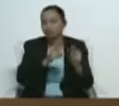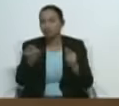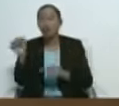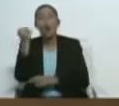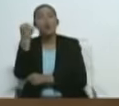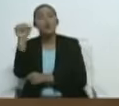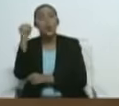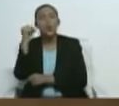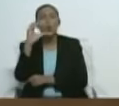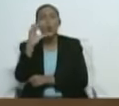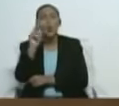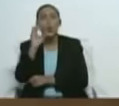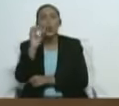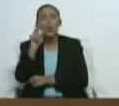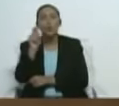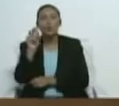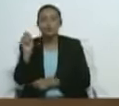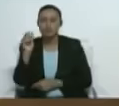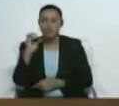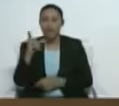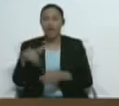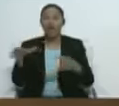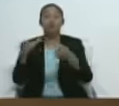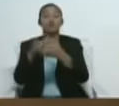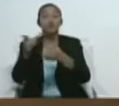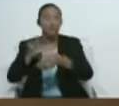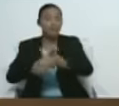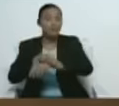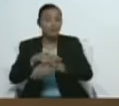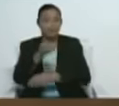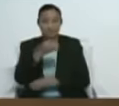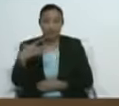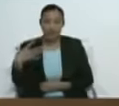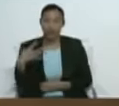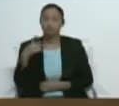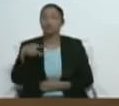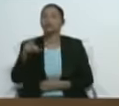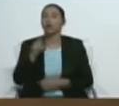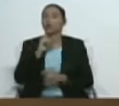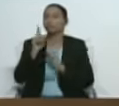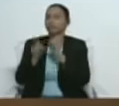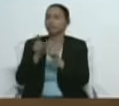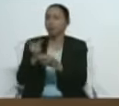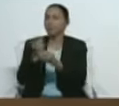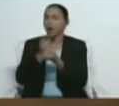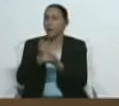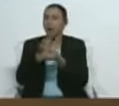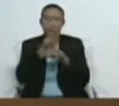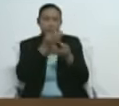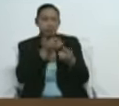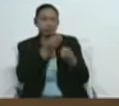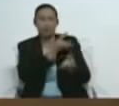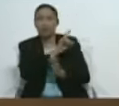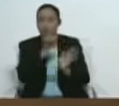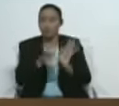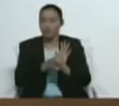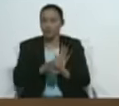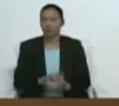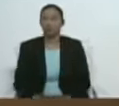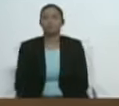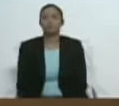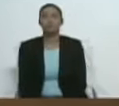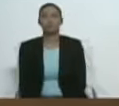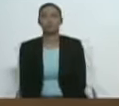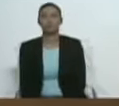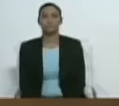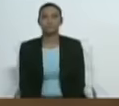con brazalete blanco y totalmente delatado y confesado por Angelo Heredia esta revelación